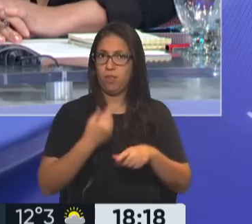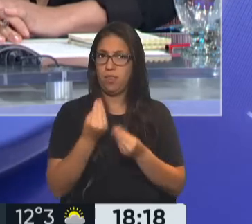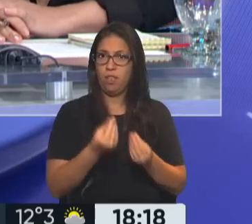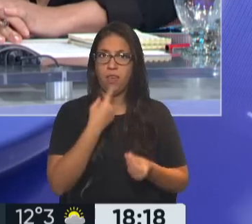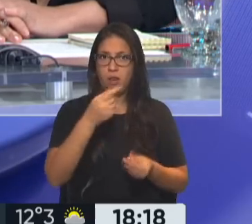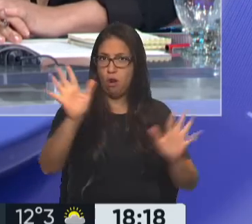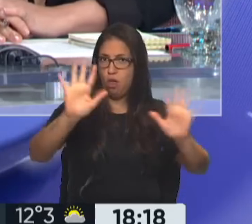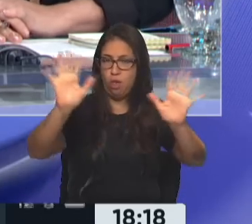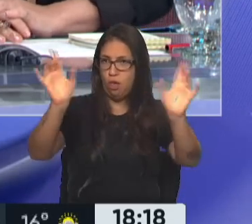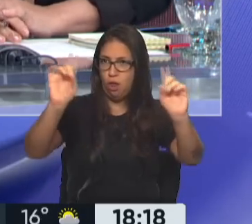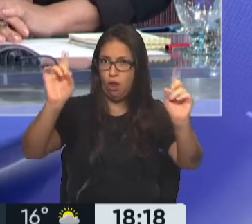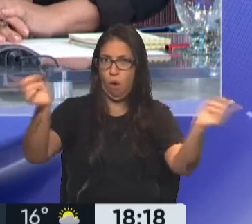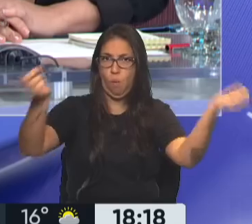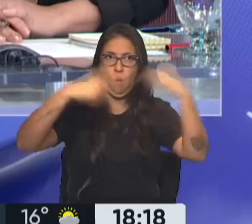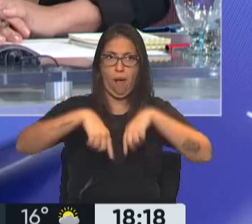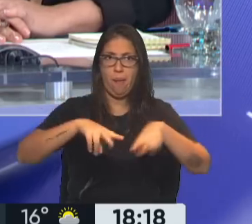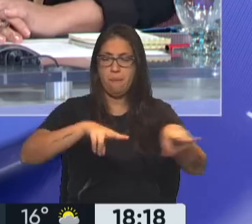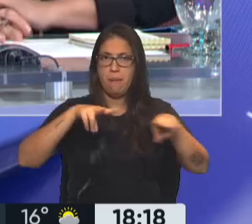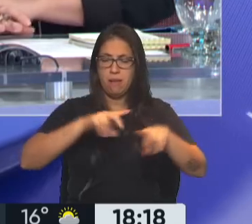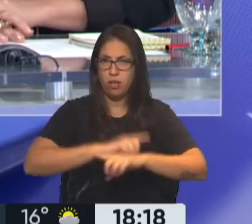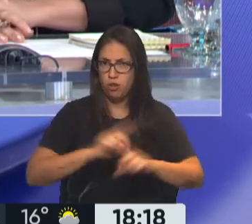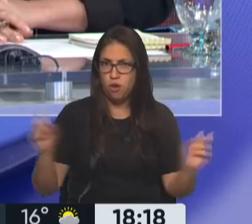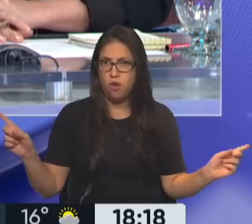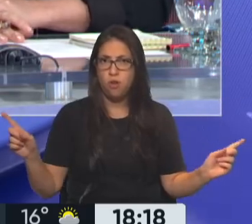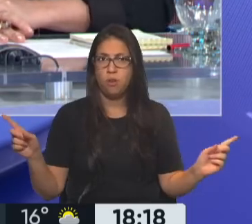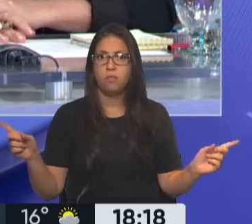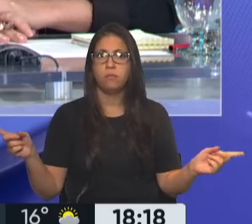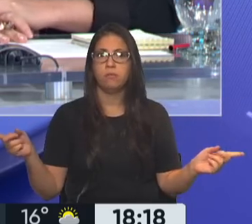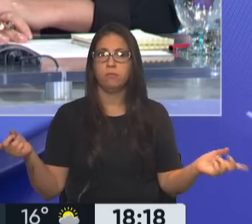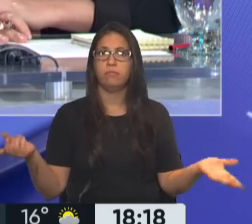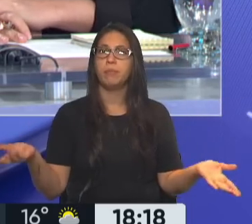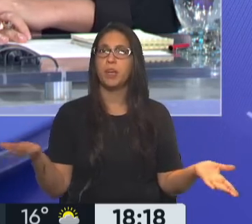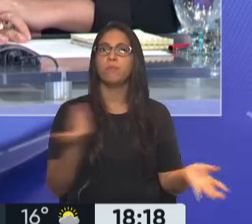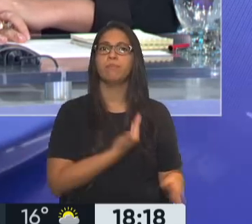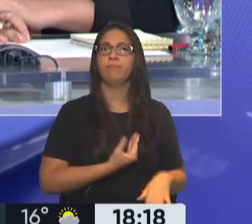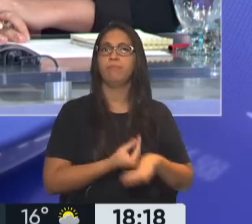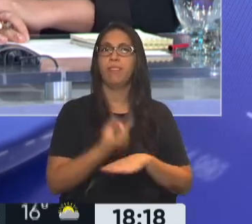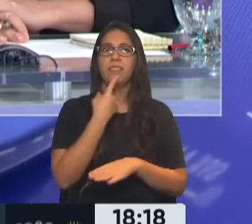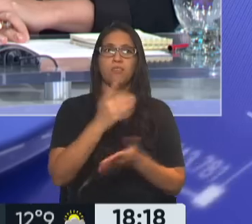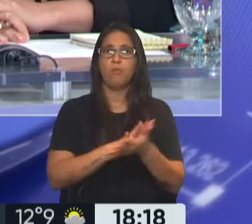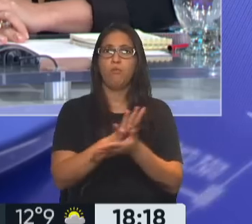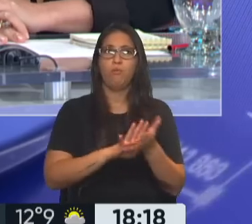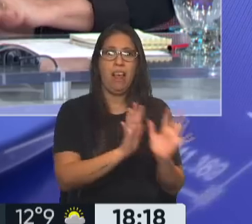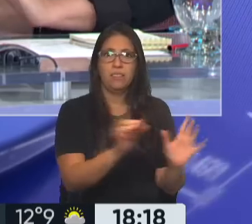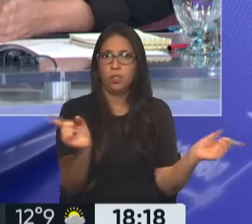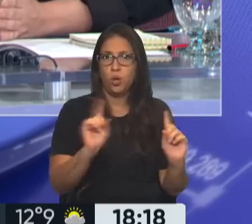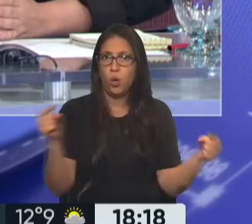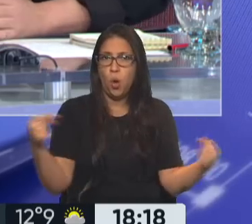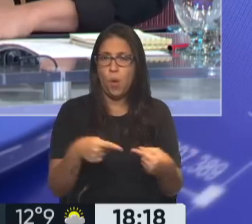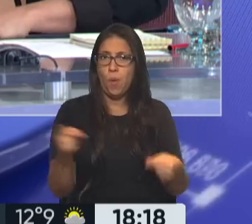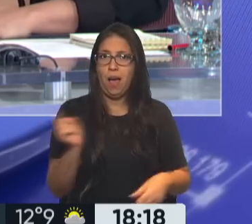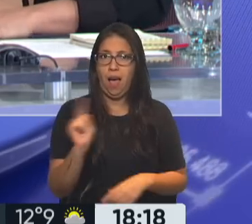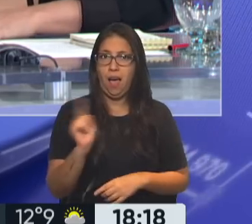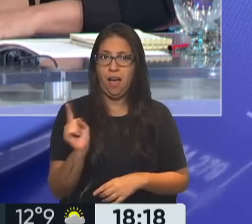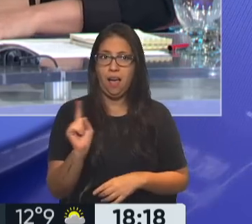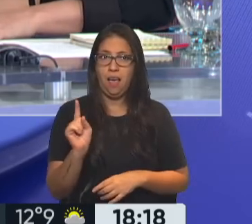no, de ninguna manera vamos a restablecer la pena de muerte. No, lo que dijeron estos funcionarios, como bien decís vos, no es la solución. Exacto, y que lejos a quienes están